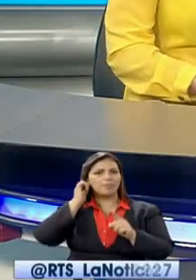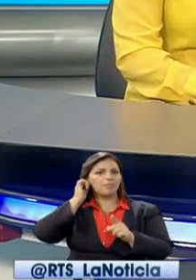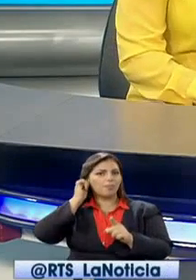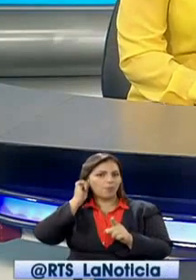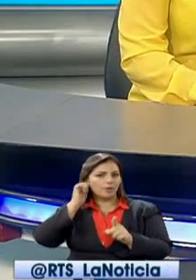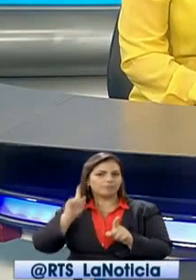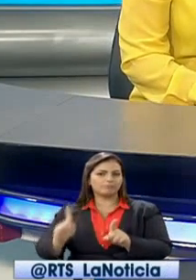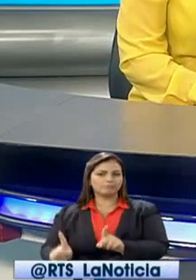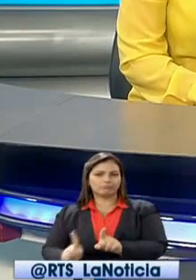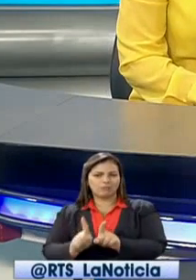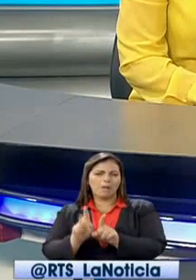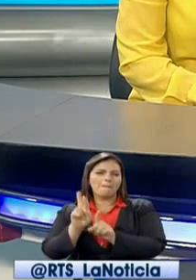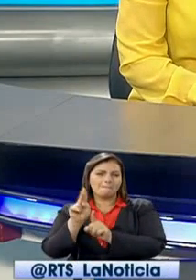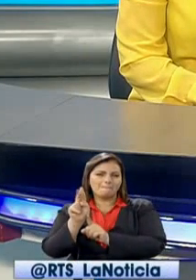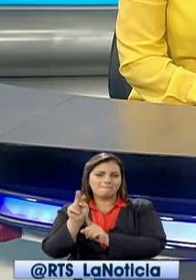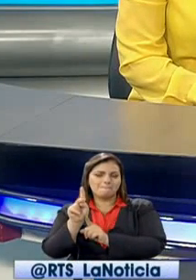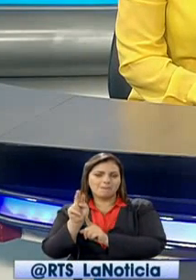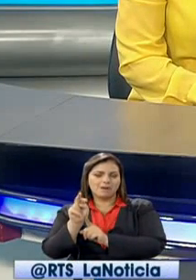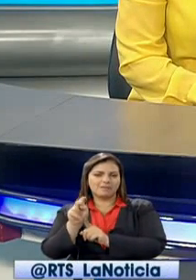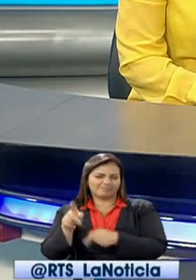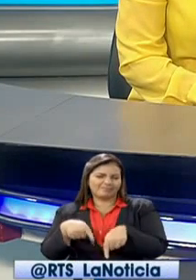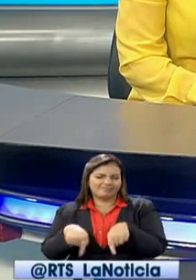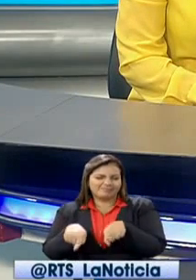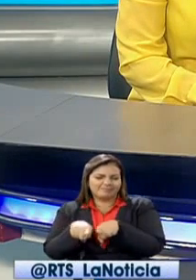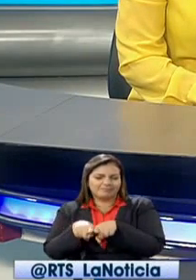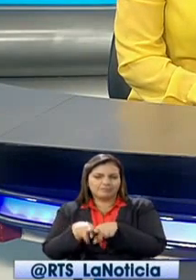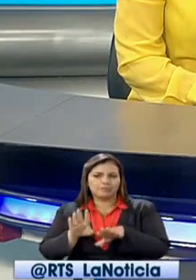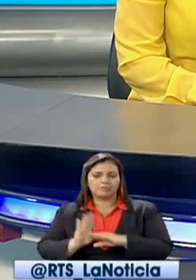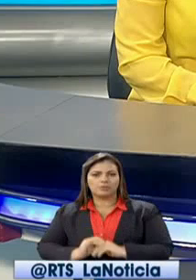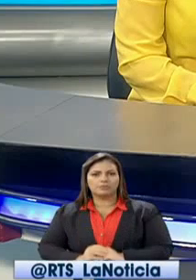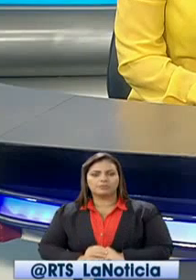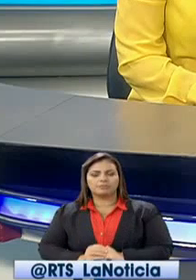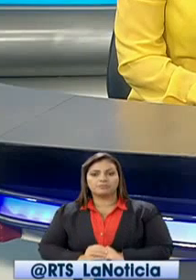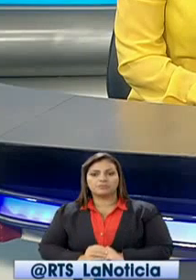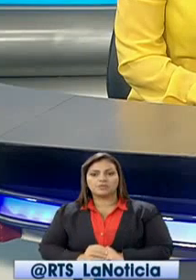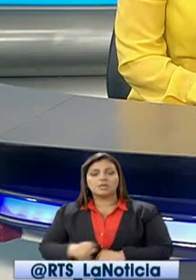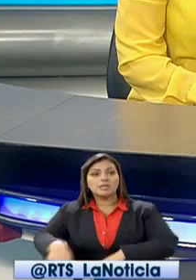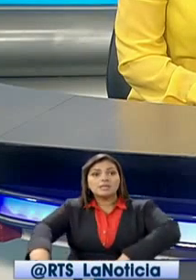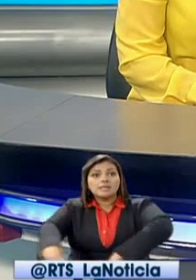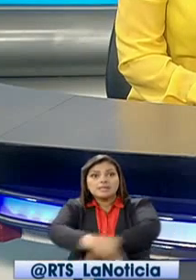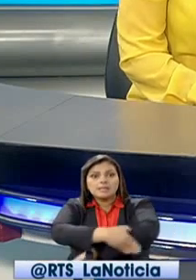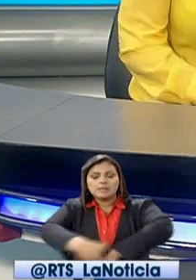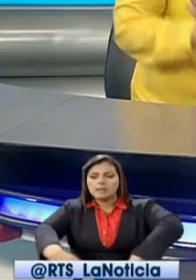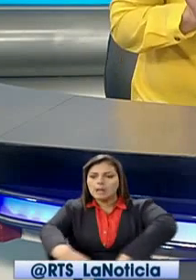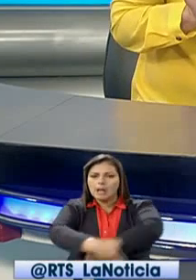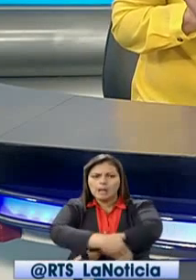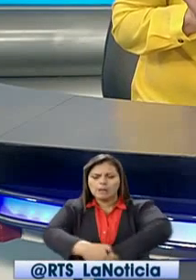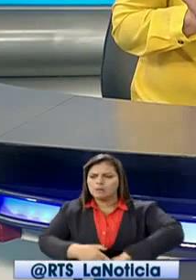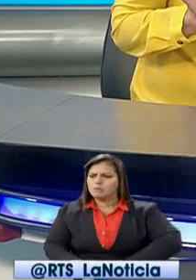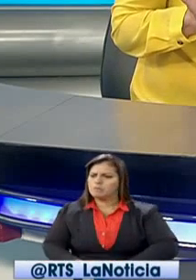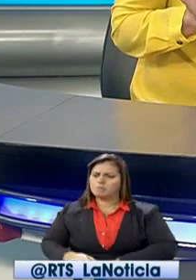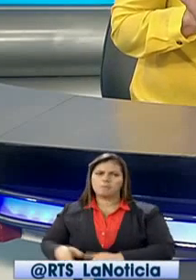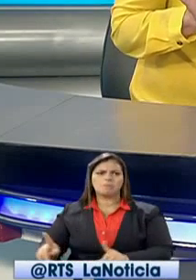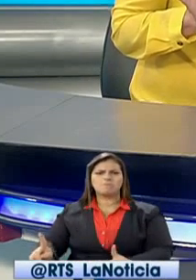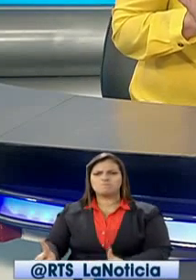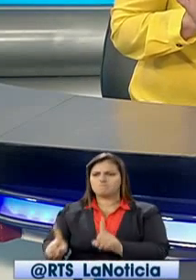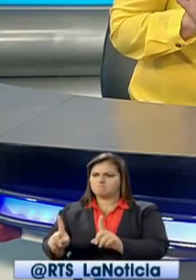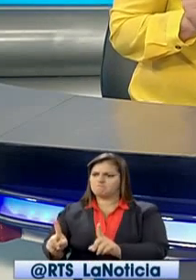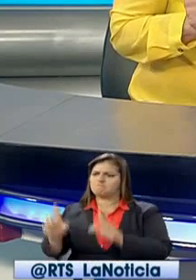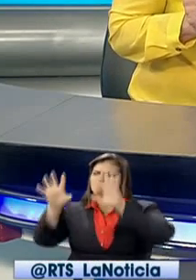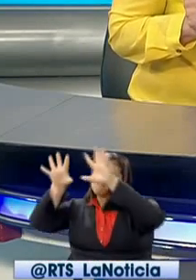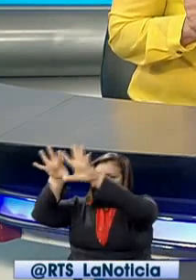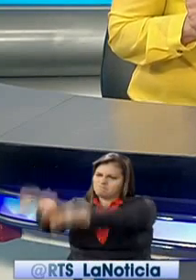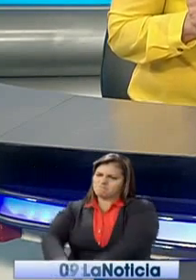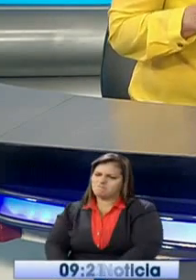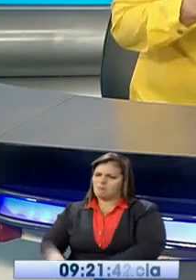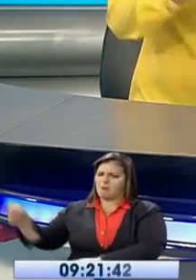hombre fue capturado tras atacar en plena calle y de manera salvaje a su pareja. A pesar de que la mujer indicó haber sido